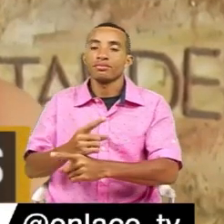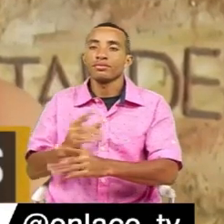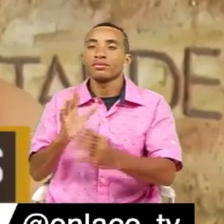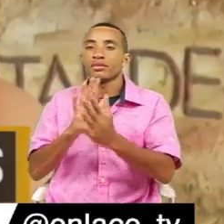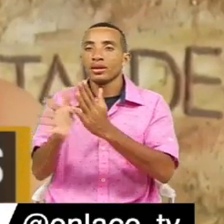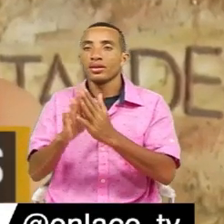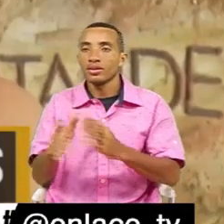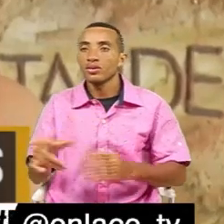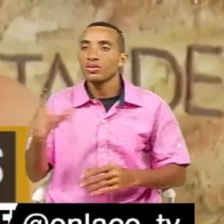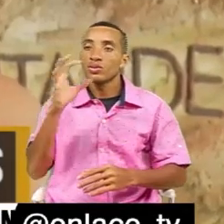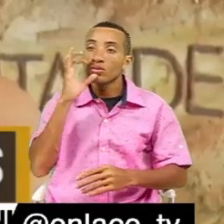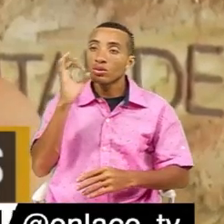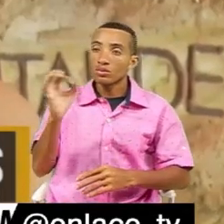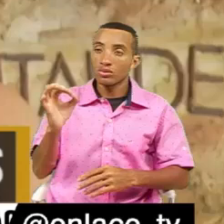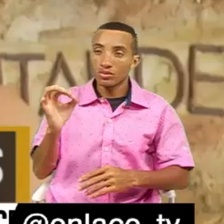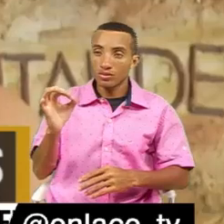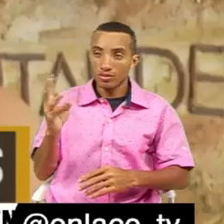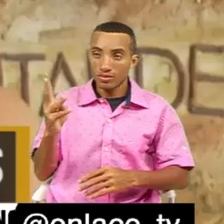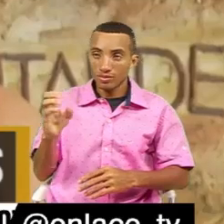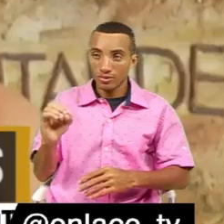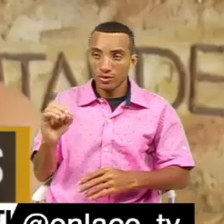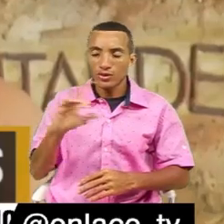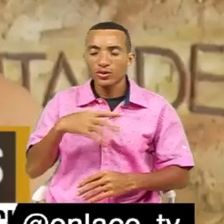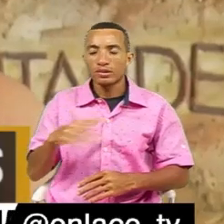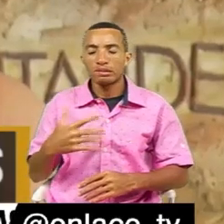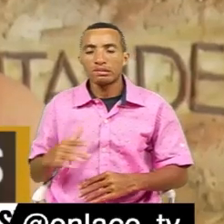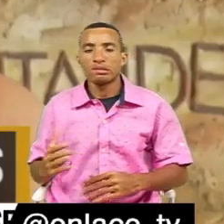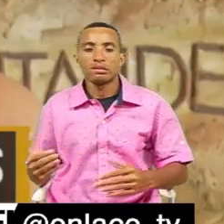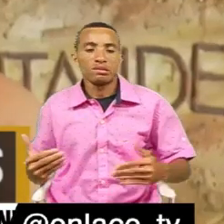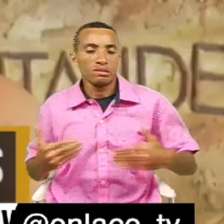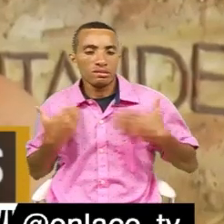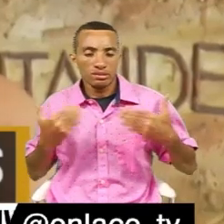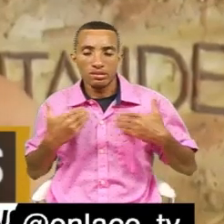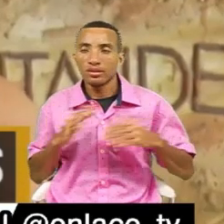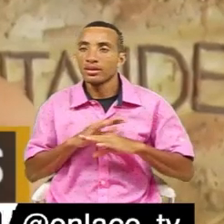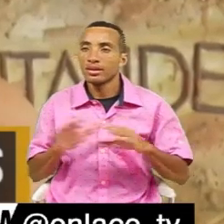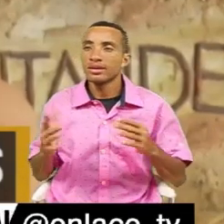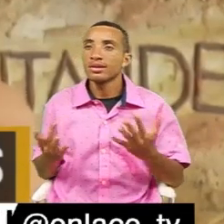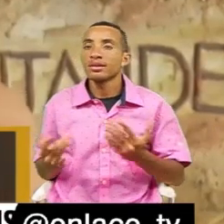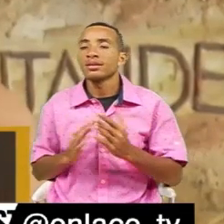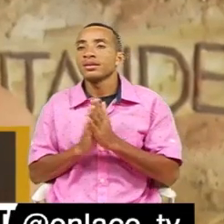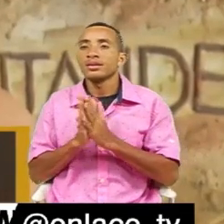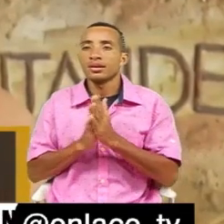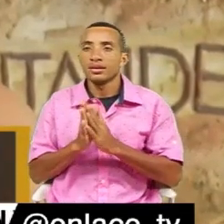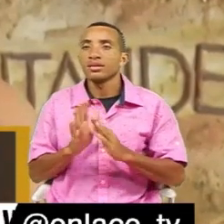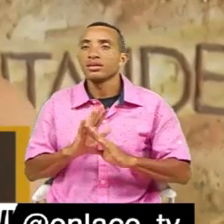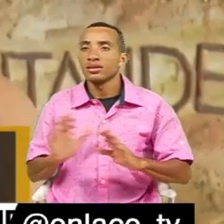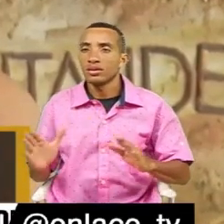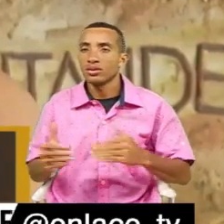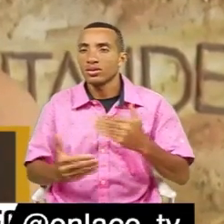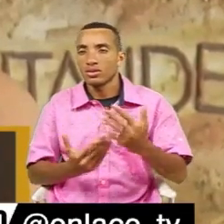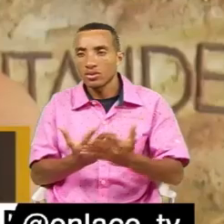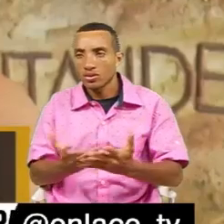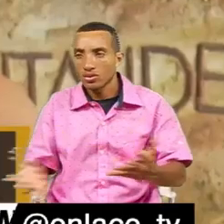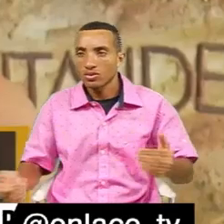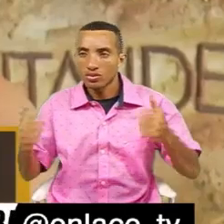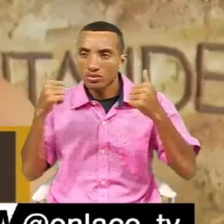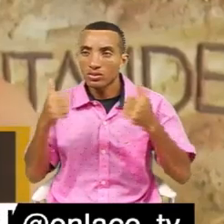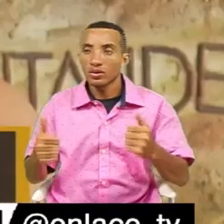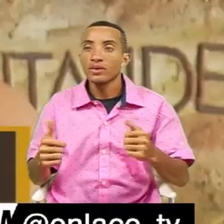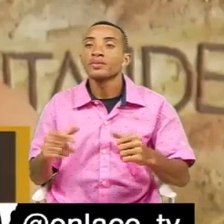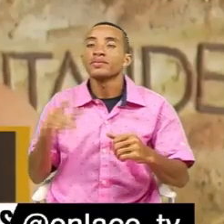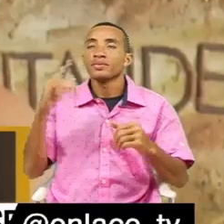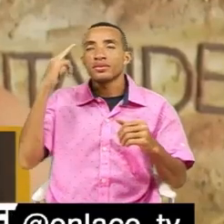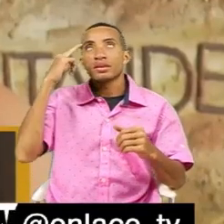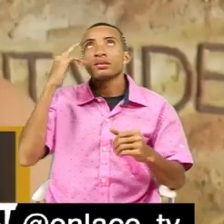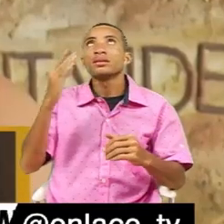contento? ¿Qué ha dicho? Muy contentos, porque fueron seis meses de incertidumbre, a pesar de que sabemos que las cosas se han hecho bien, todo el tiempo confiados en el Señor,